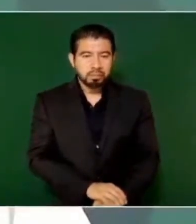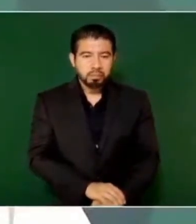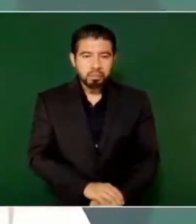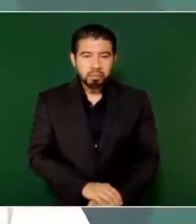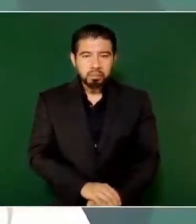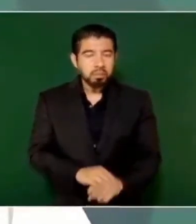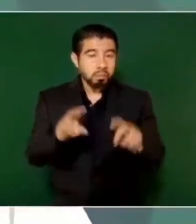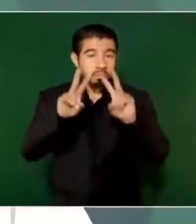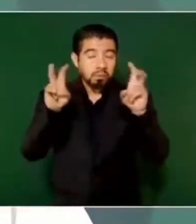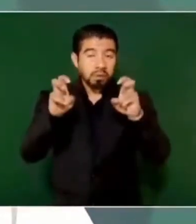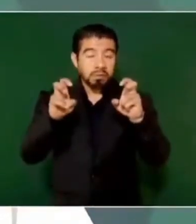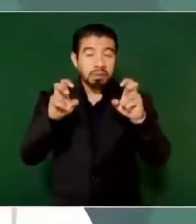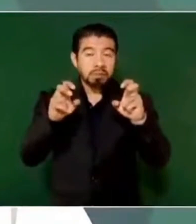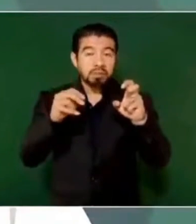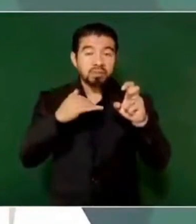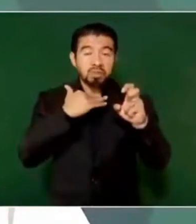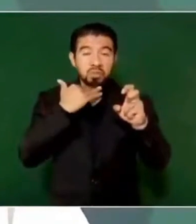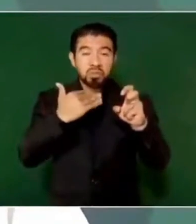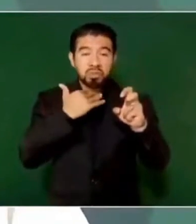hasta